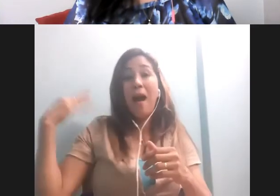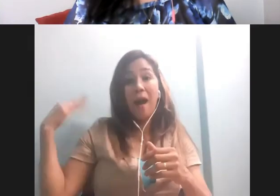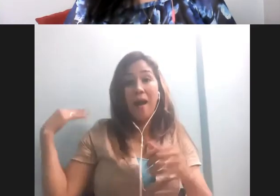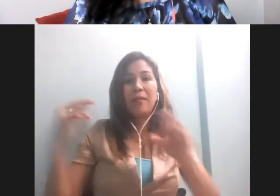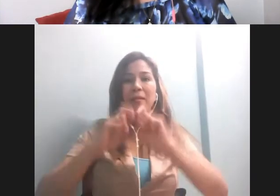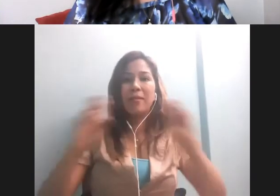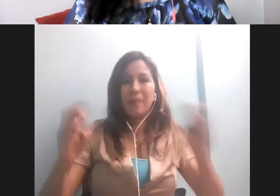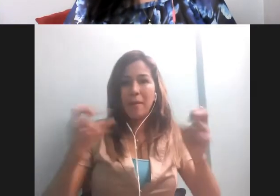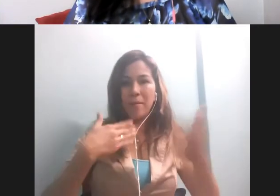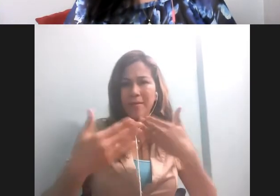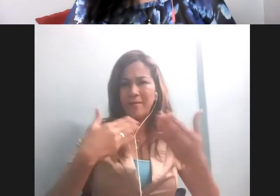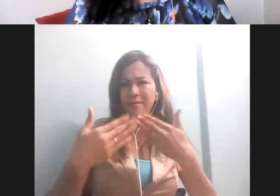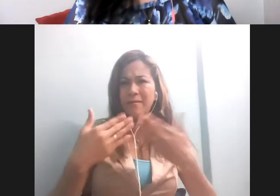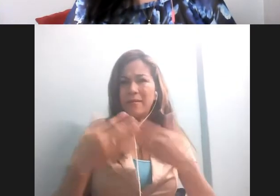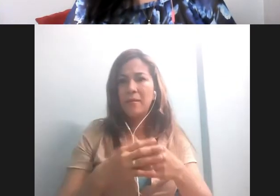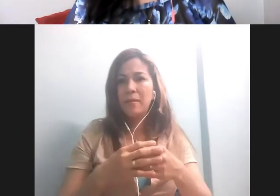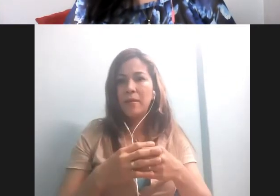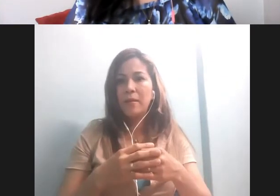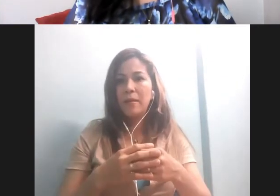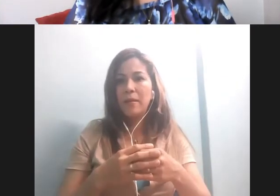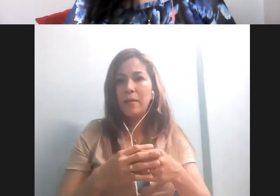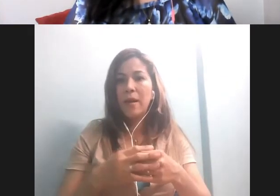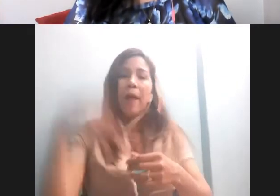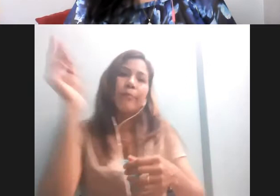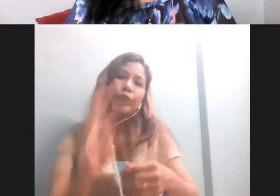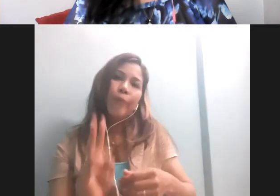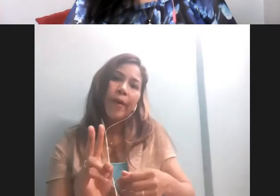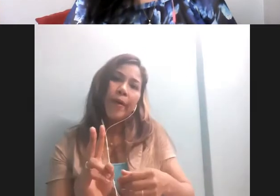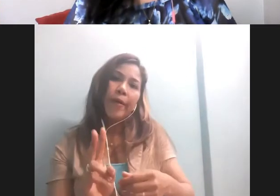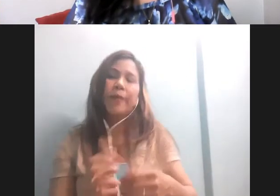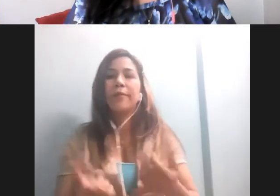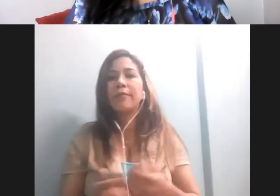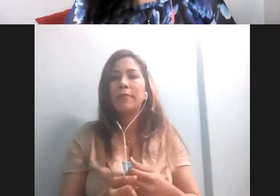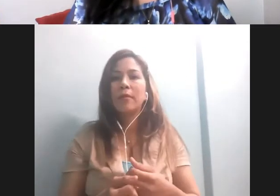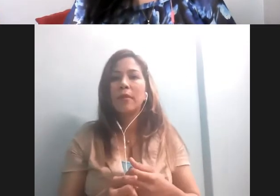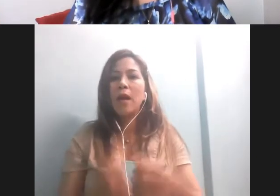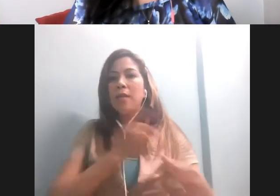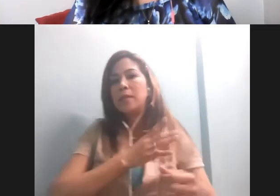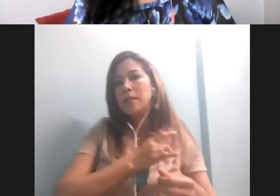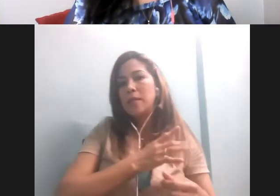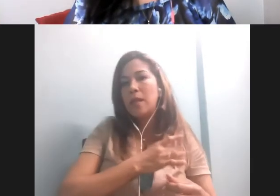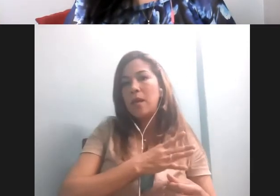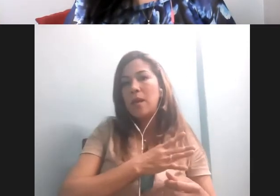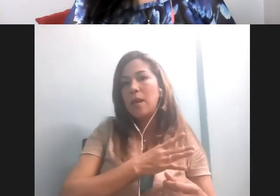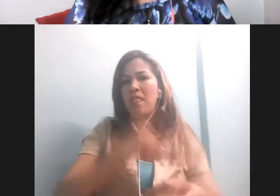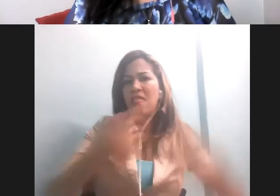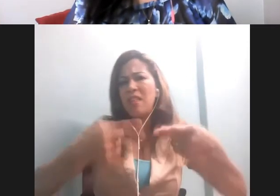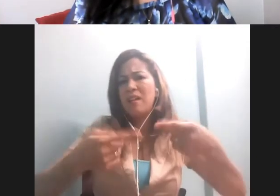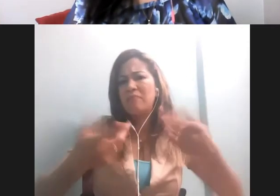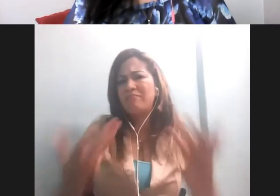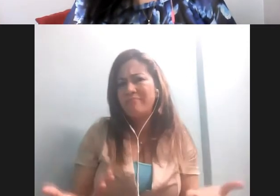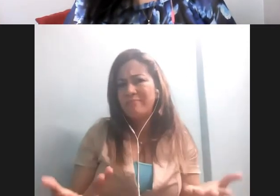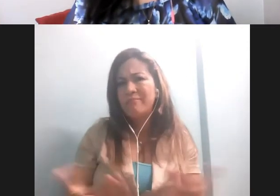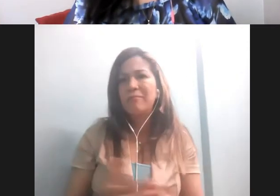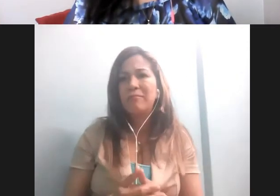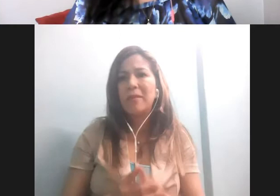si solamente va a ser para personas de Venezuela, si solamente va a ser para personas de Chile. Hay algunas señas más o